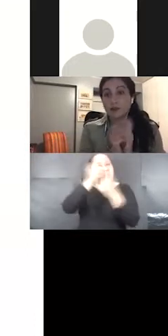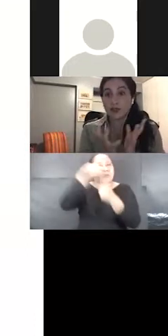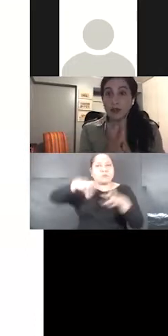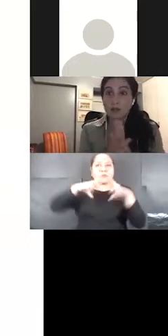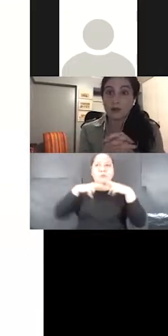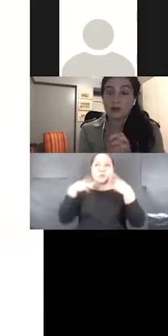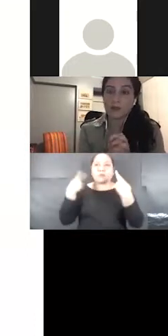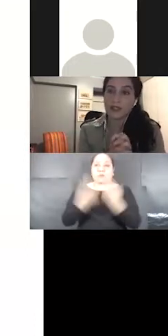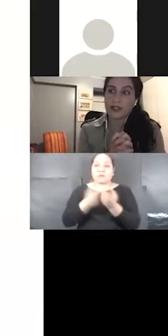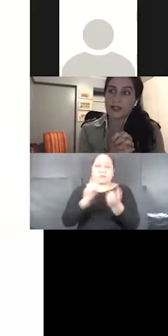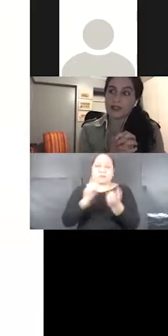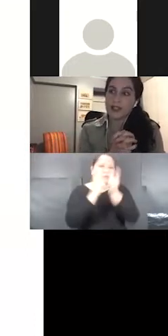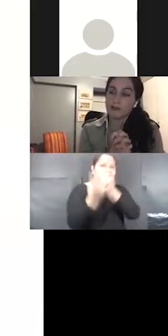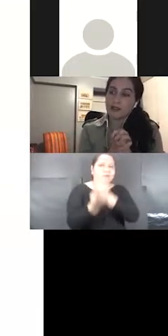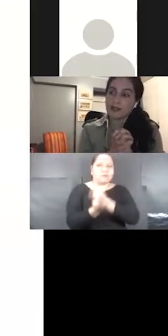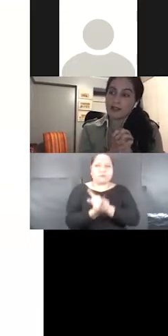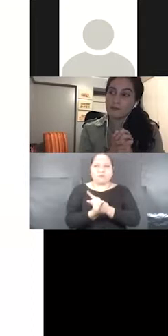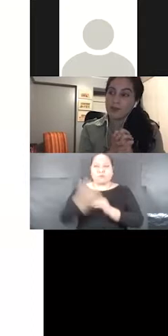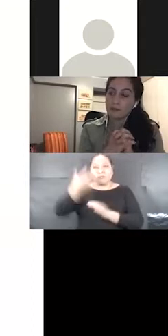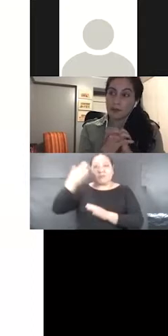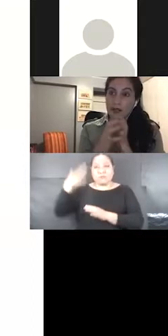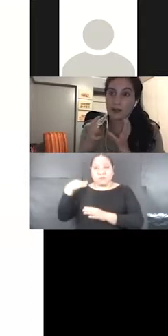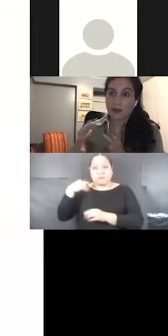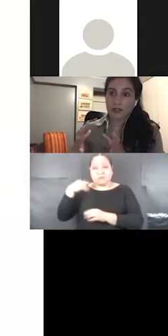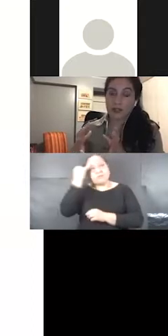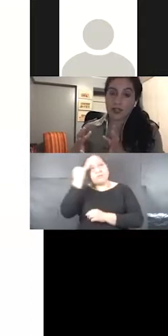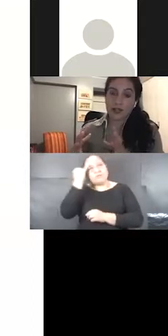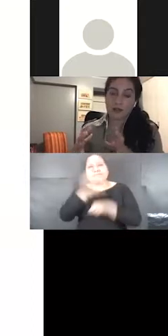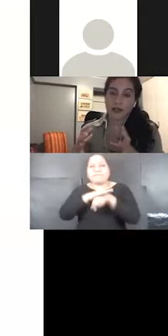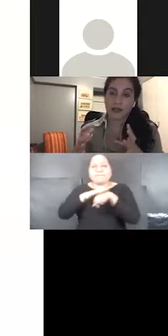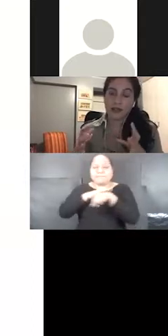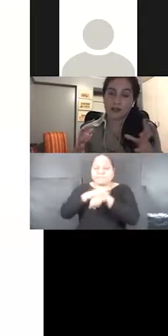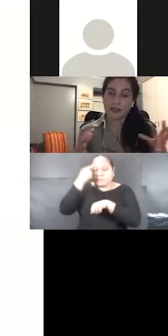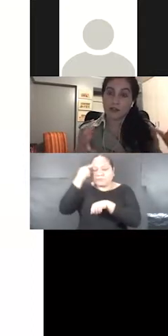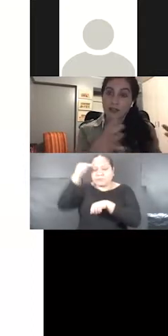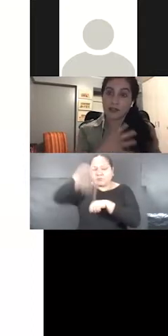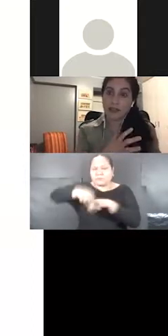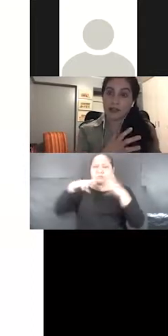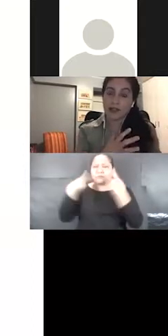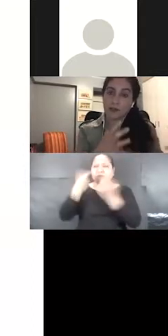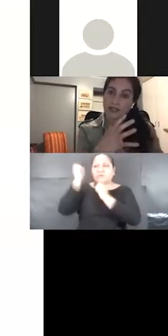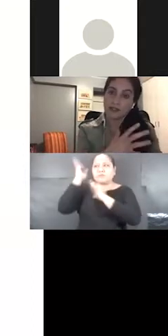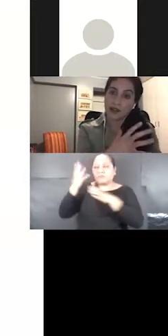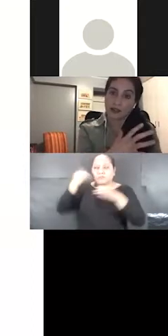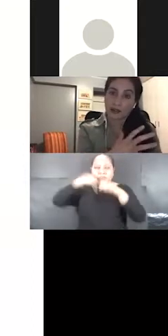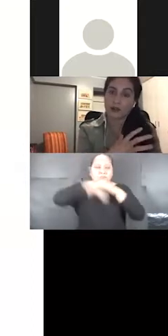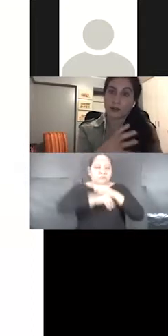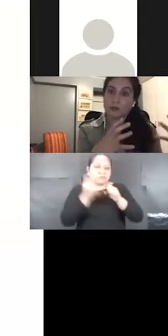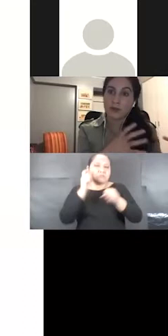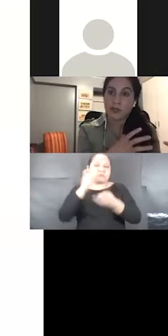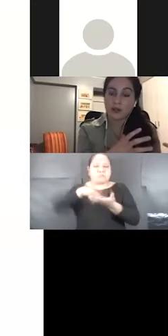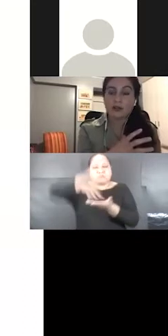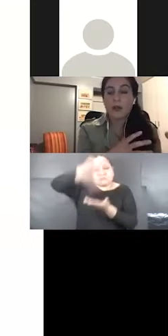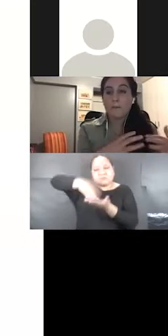ha evolucionado un poco, porque inicialmente preparábamos esta charla para, de forma interna, capacitarnos dentro